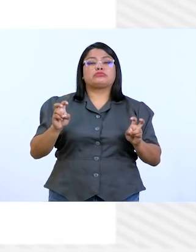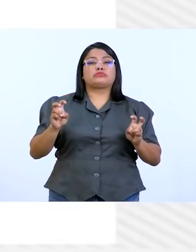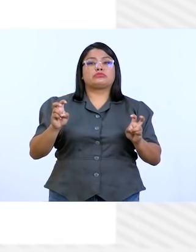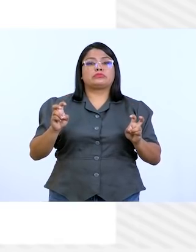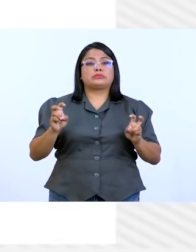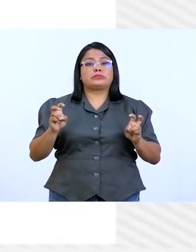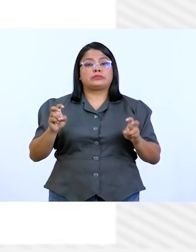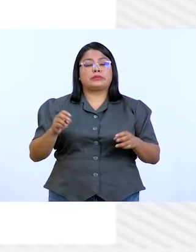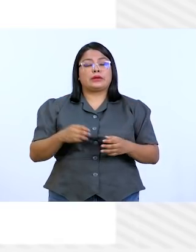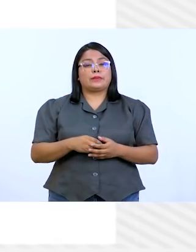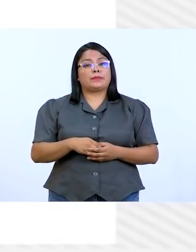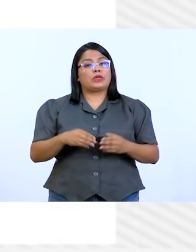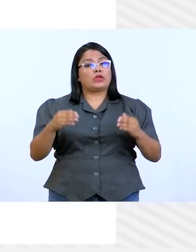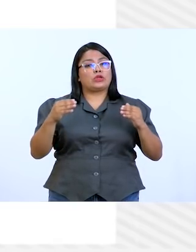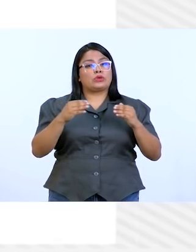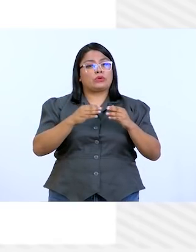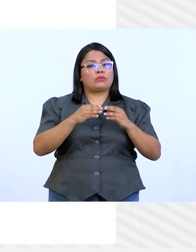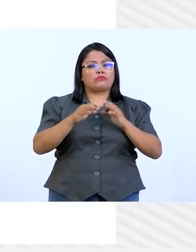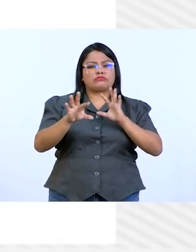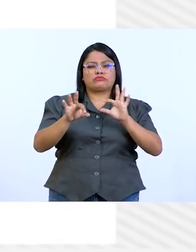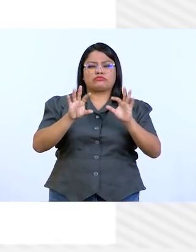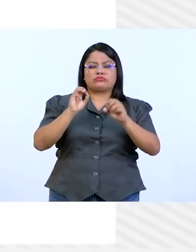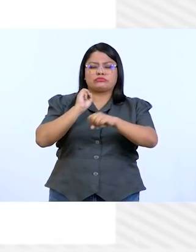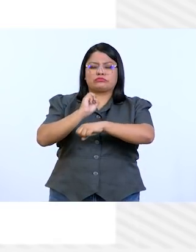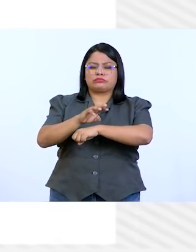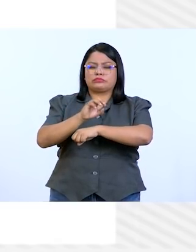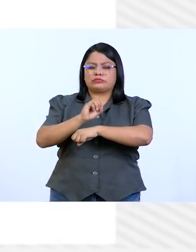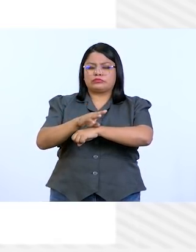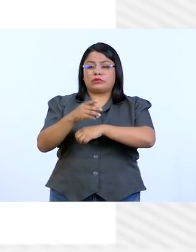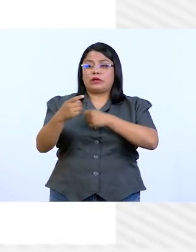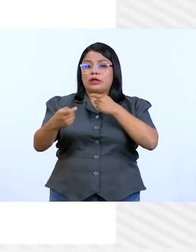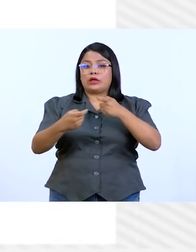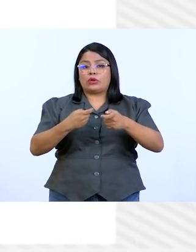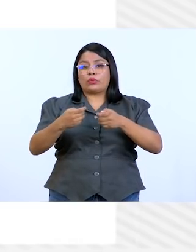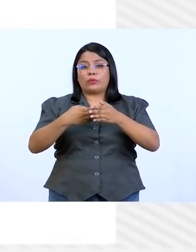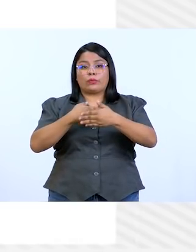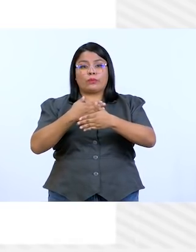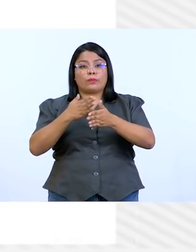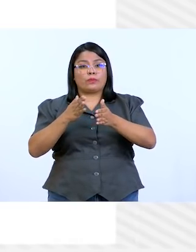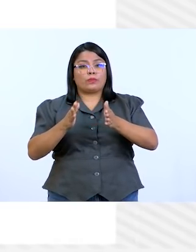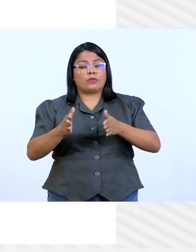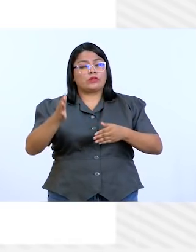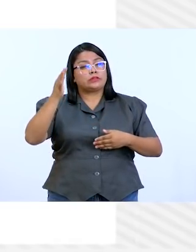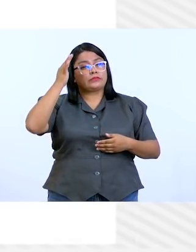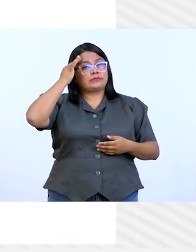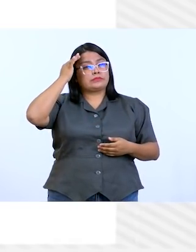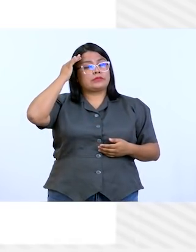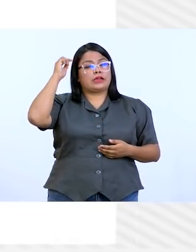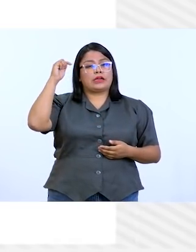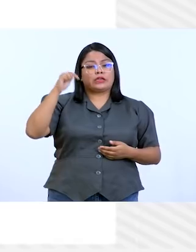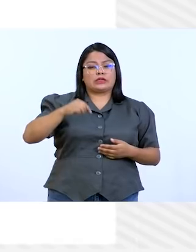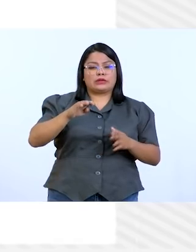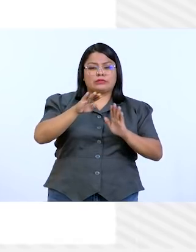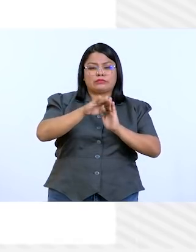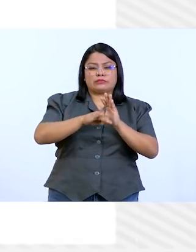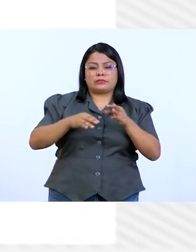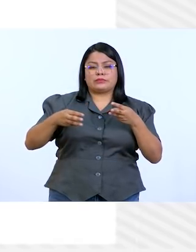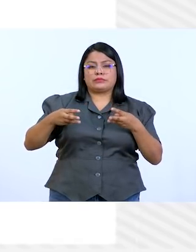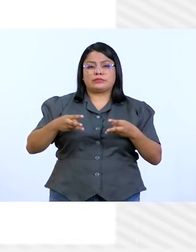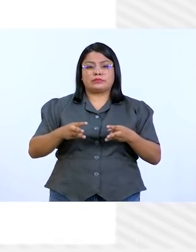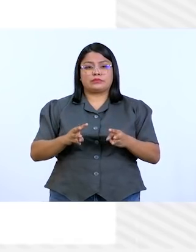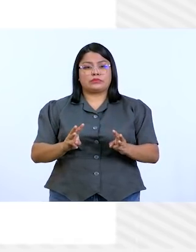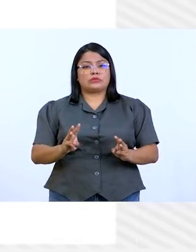temática y también algunas sugerencias para la gestión de aula, conocidas acá en la